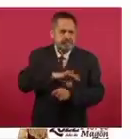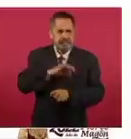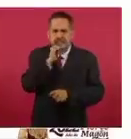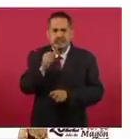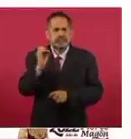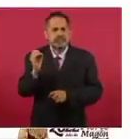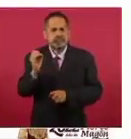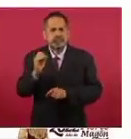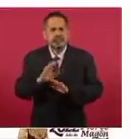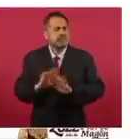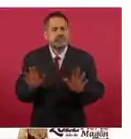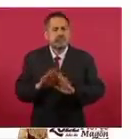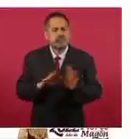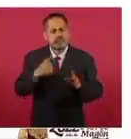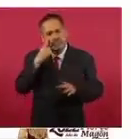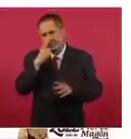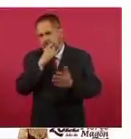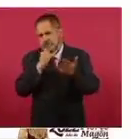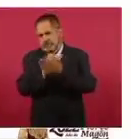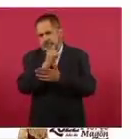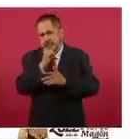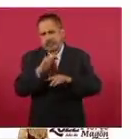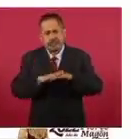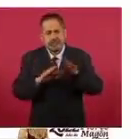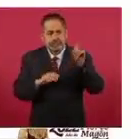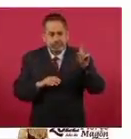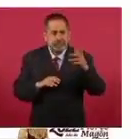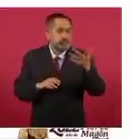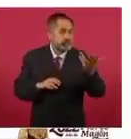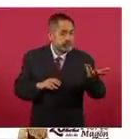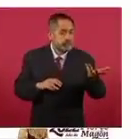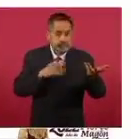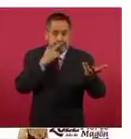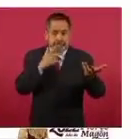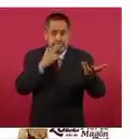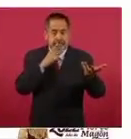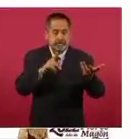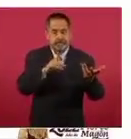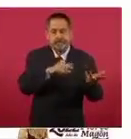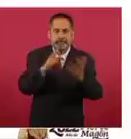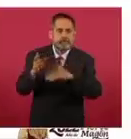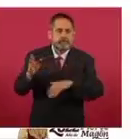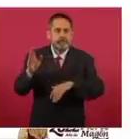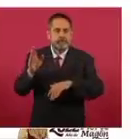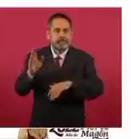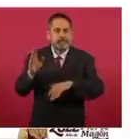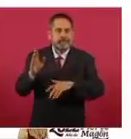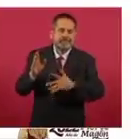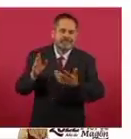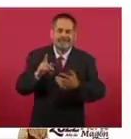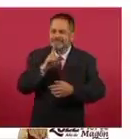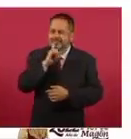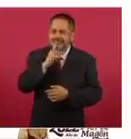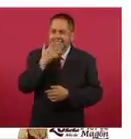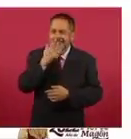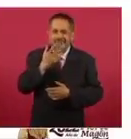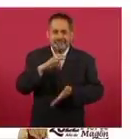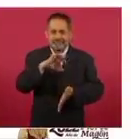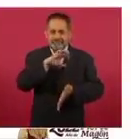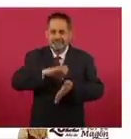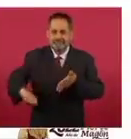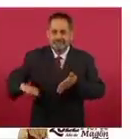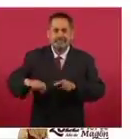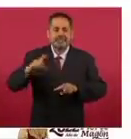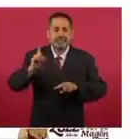se determina la comisión y el tipo de cambio, mientras que la que salió más menos buena para el envío